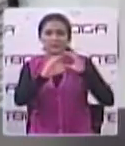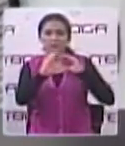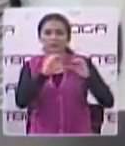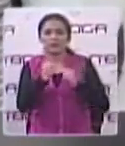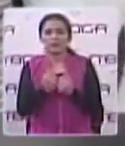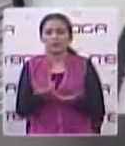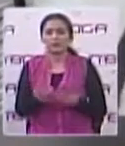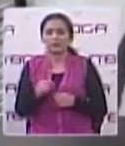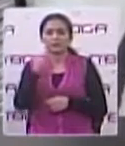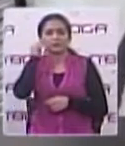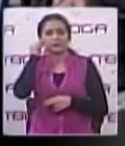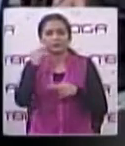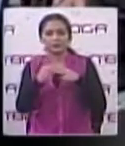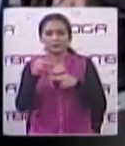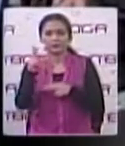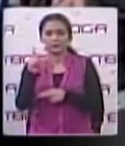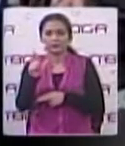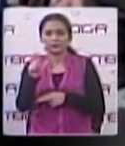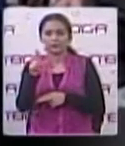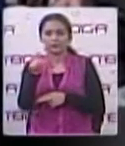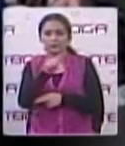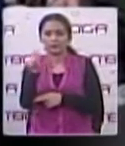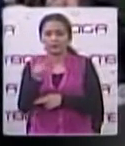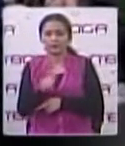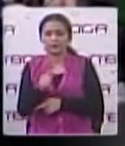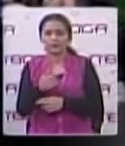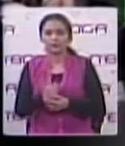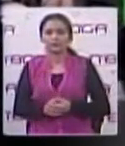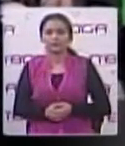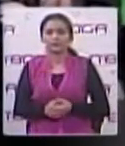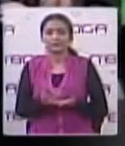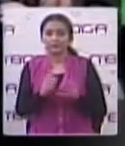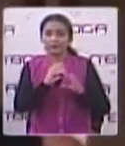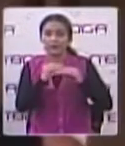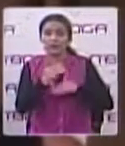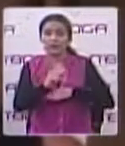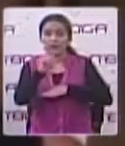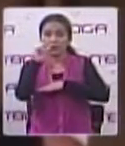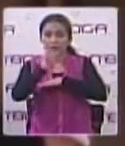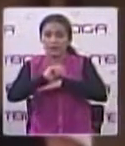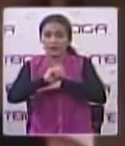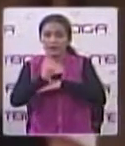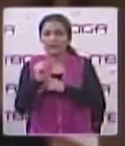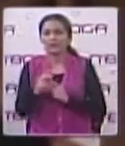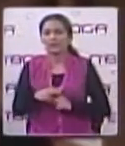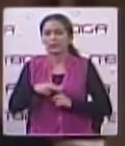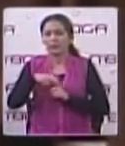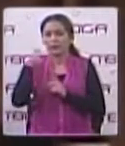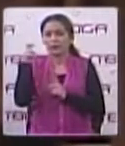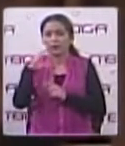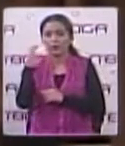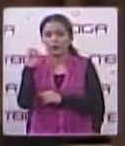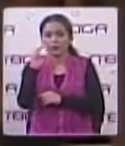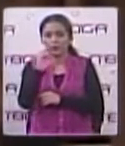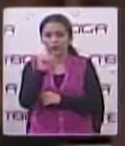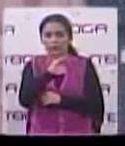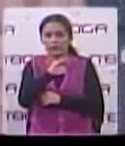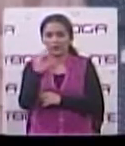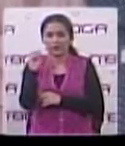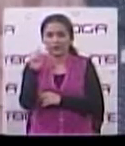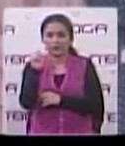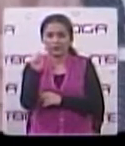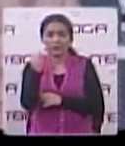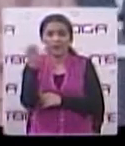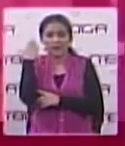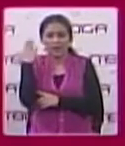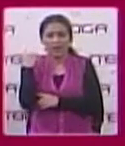Valdivieso. Actualmente es gerente de Asuntos Públicos y de Comunicación de Coca-Cola de Ecuador, cargo que ha venido desempeñando durante